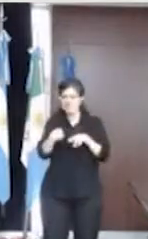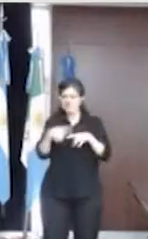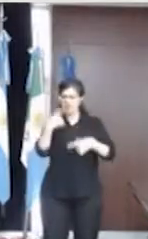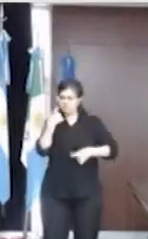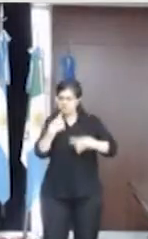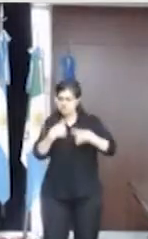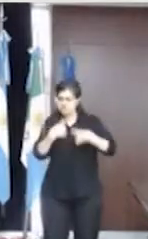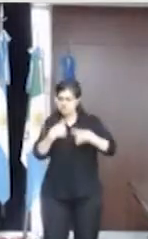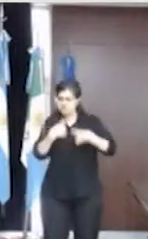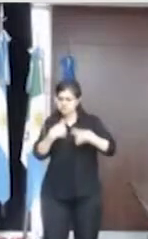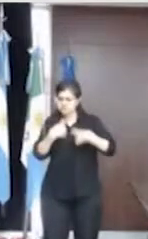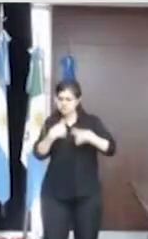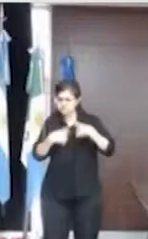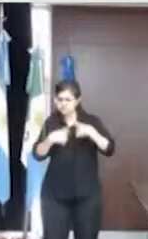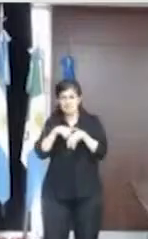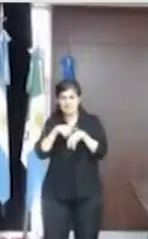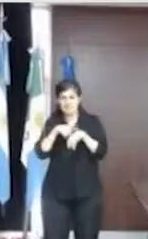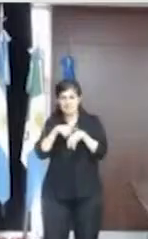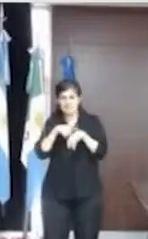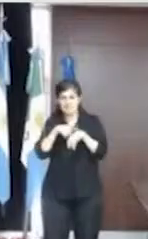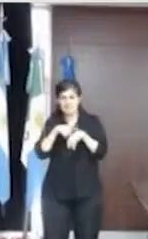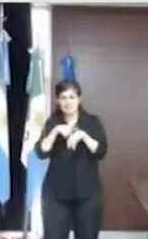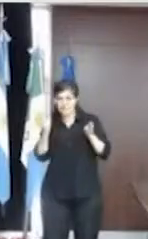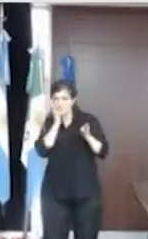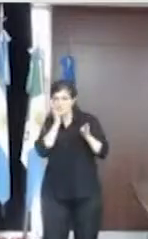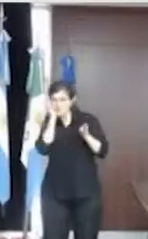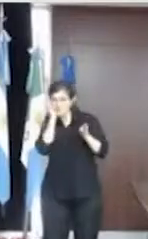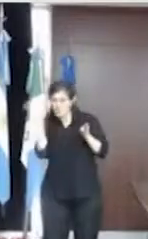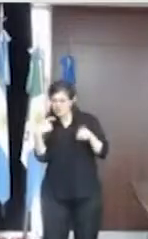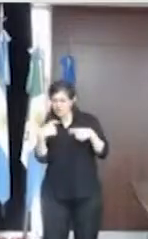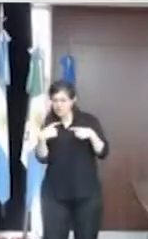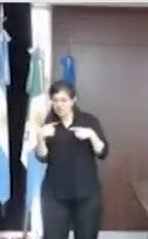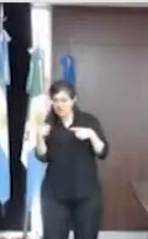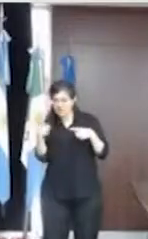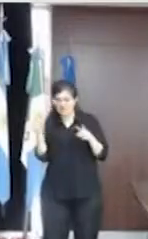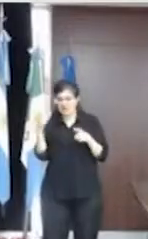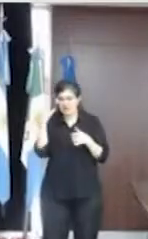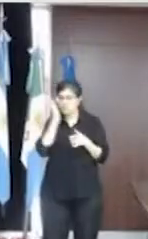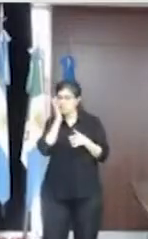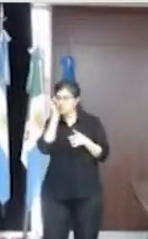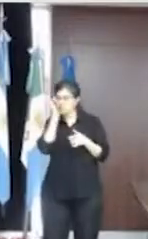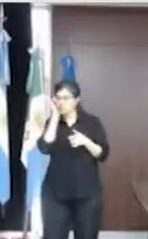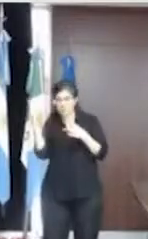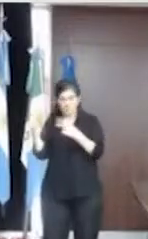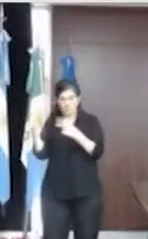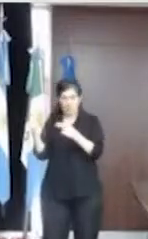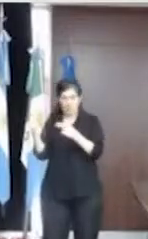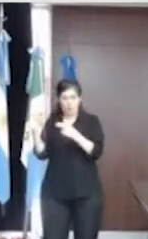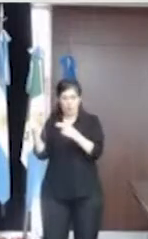a desencadenar esta cascada de eventos adversos. Por lo tanto,